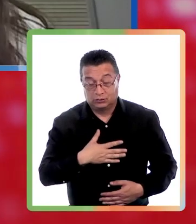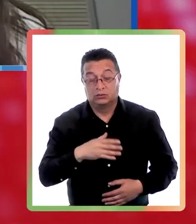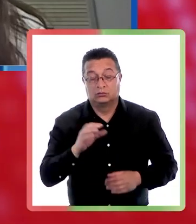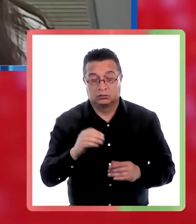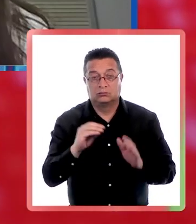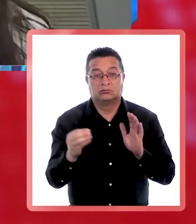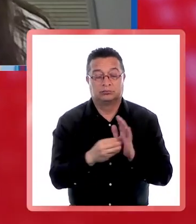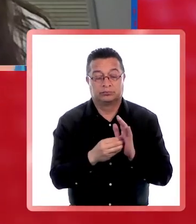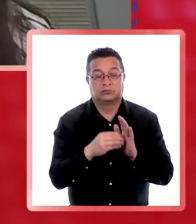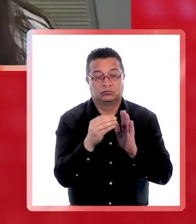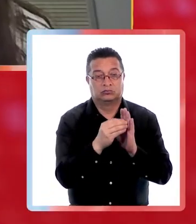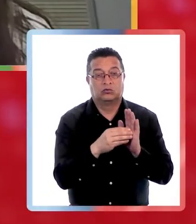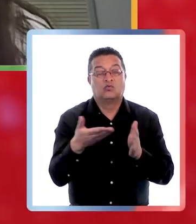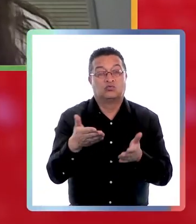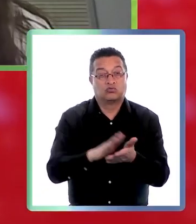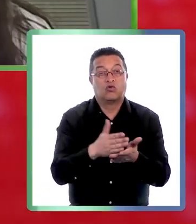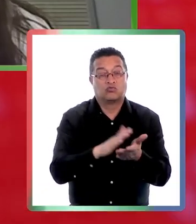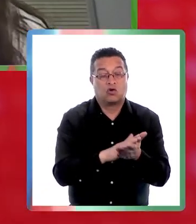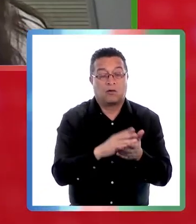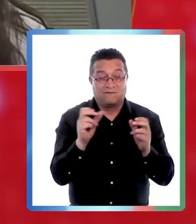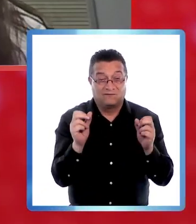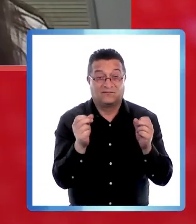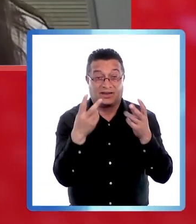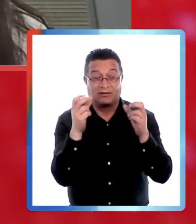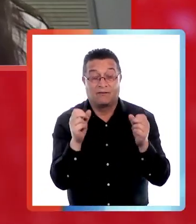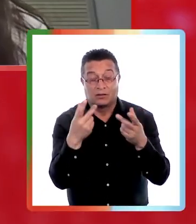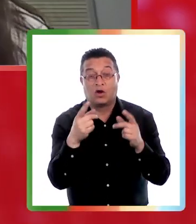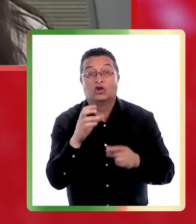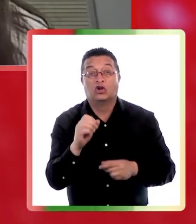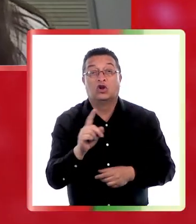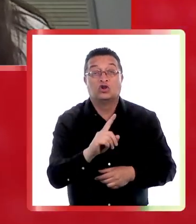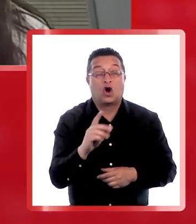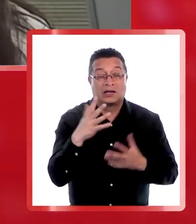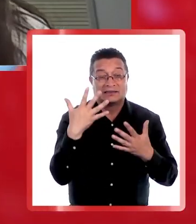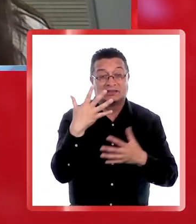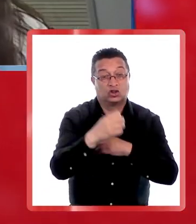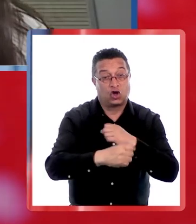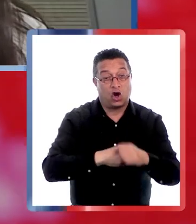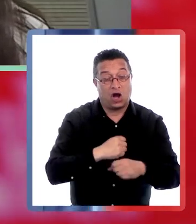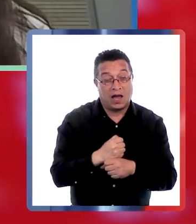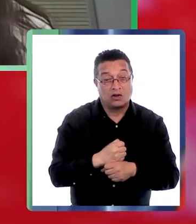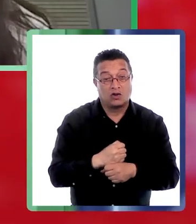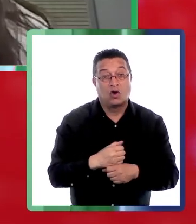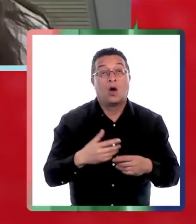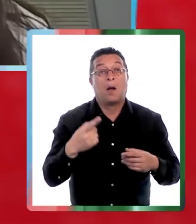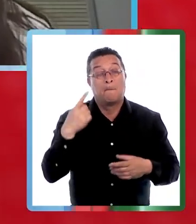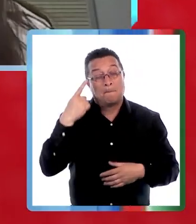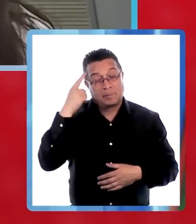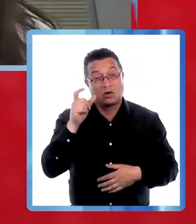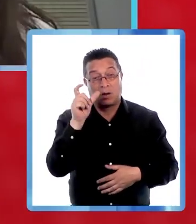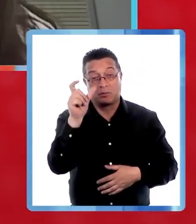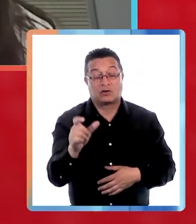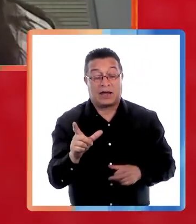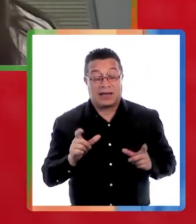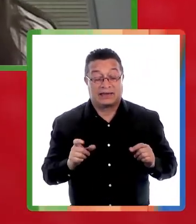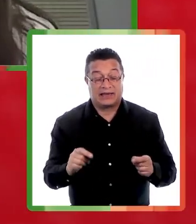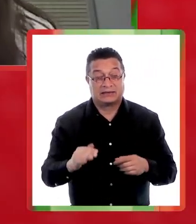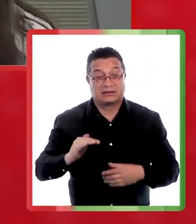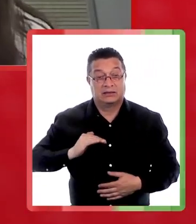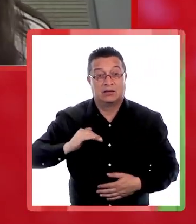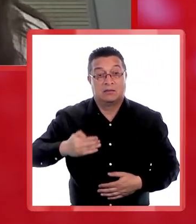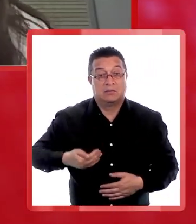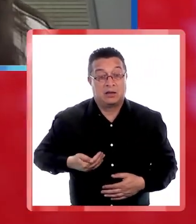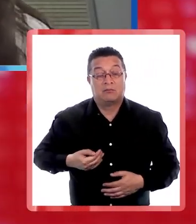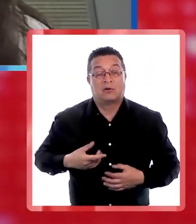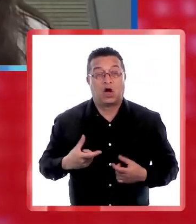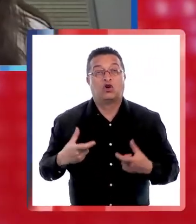fija como indicadores de mortalidad la supervivencia o no a los 5 años, pero un paciente que tuvo un cáncer de mama